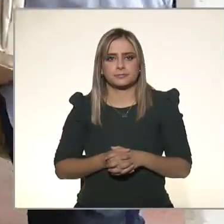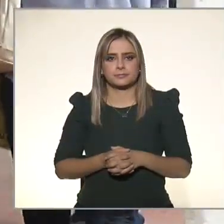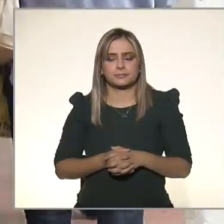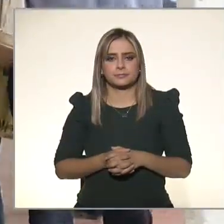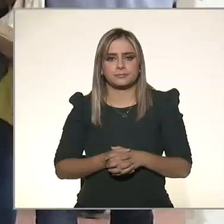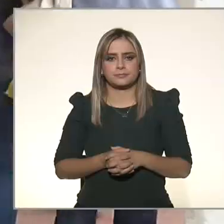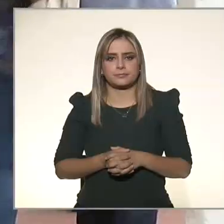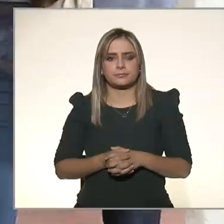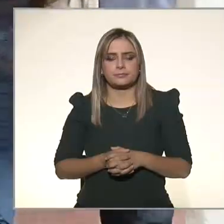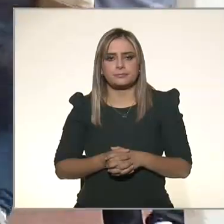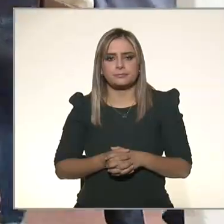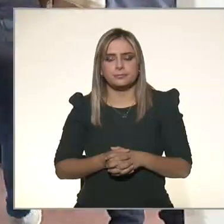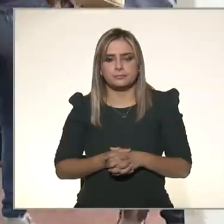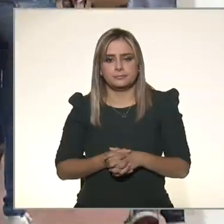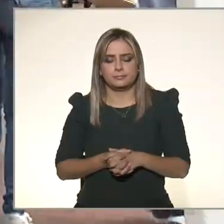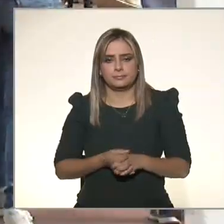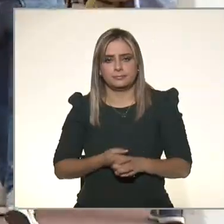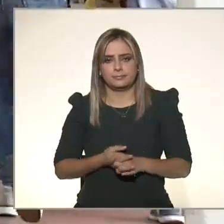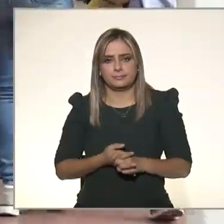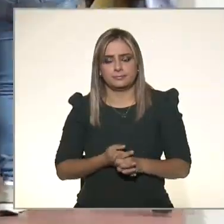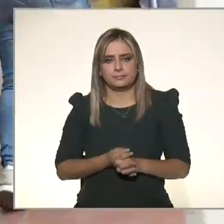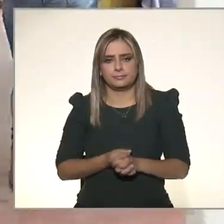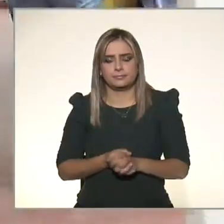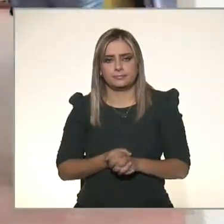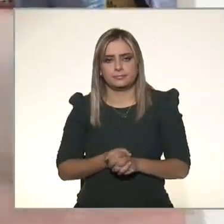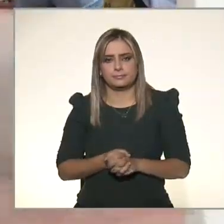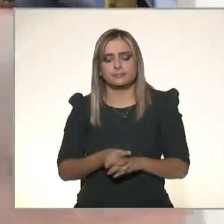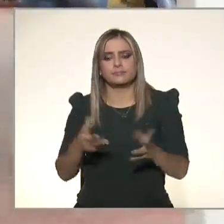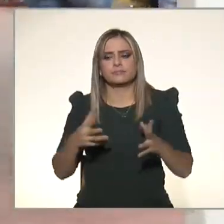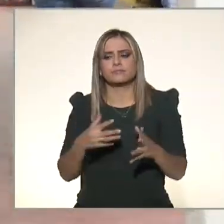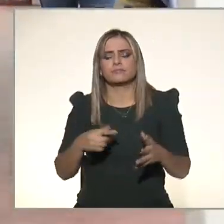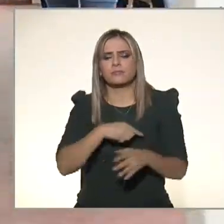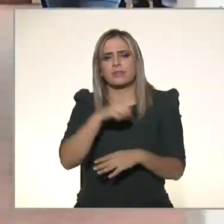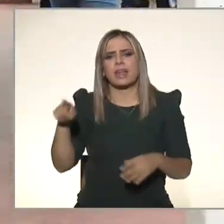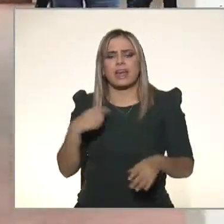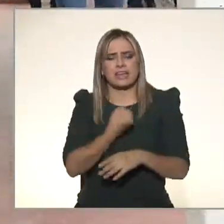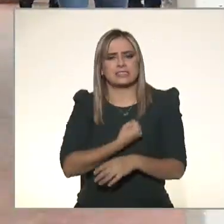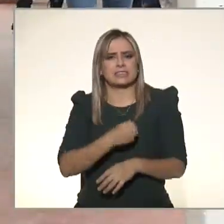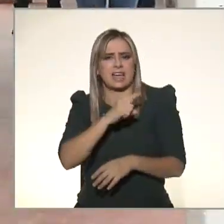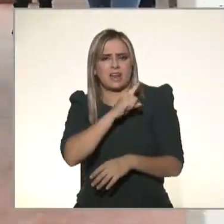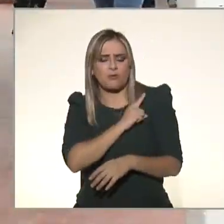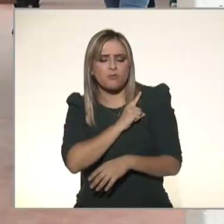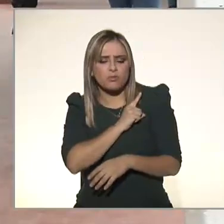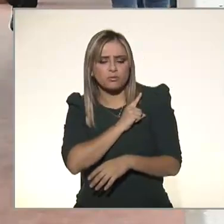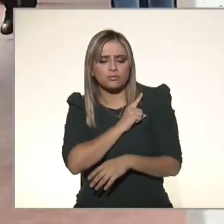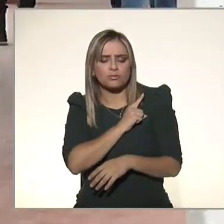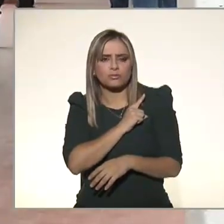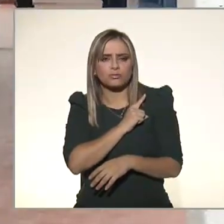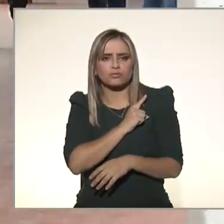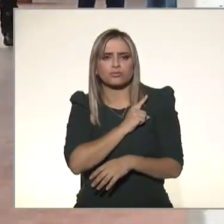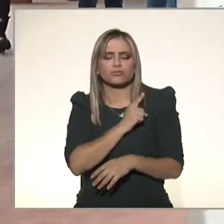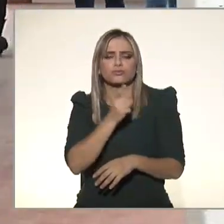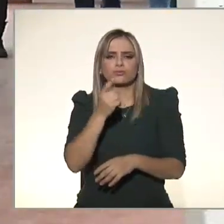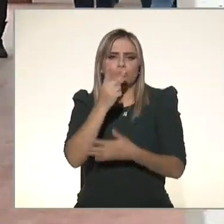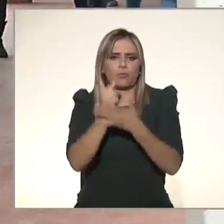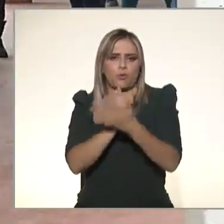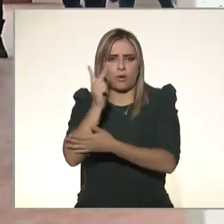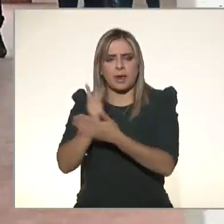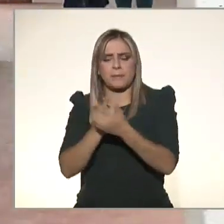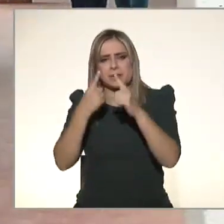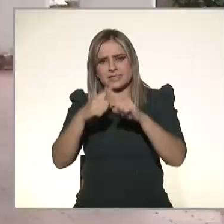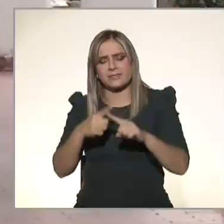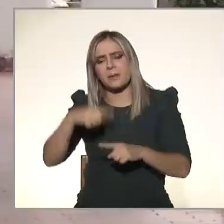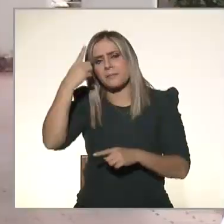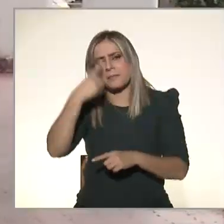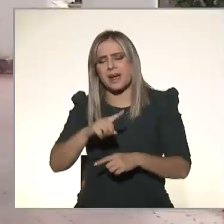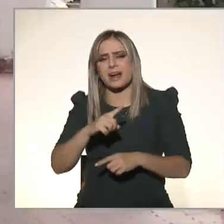En general, las mecánicas de salud o los programas de salud en medicina